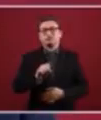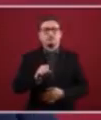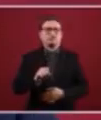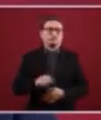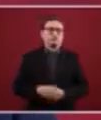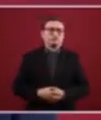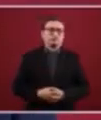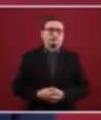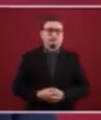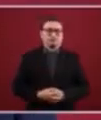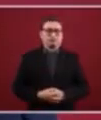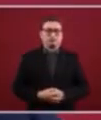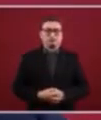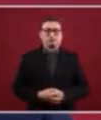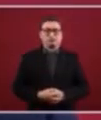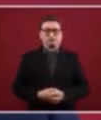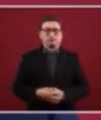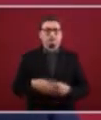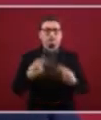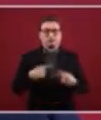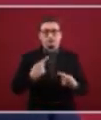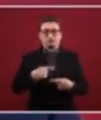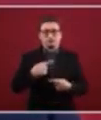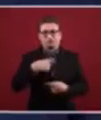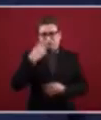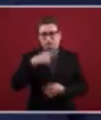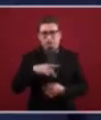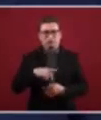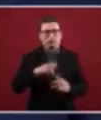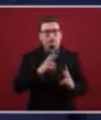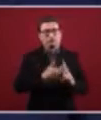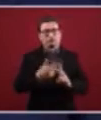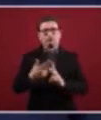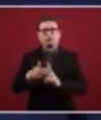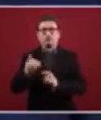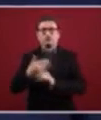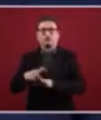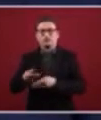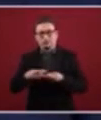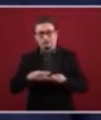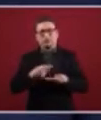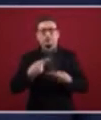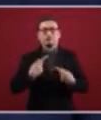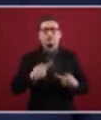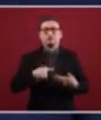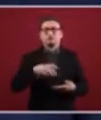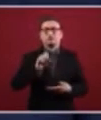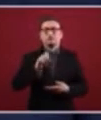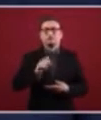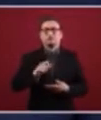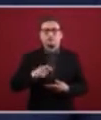mexicanos, hubieron 60 homicidios, de acuerdo a mi informe diario,